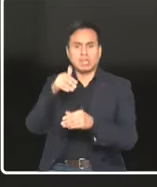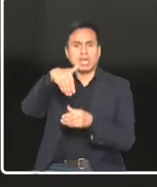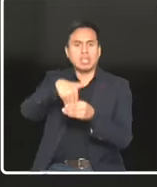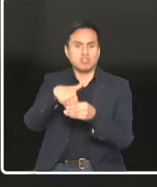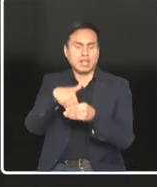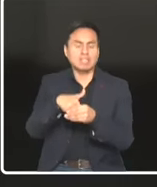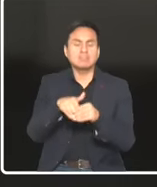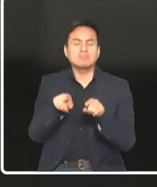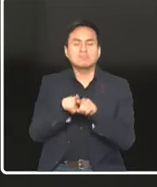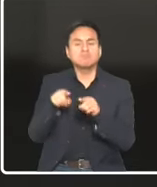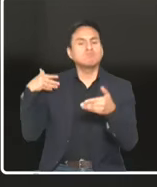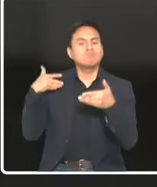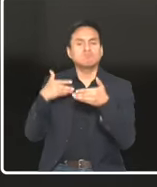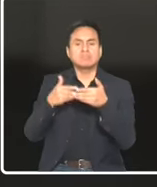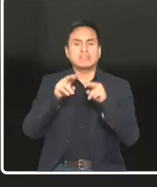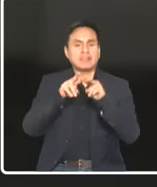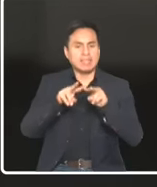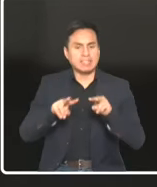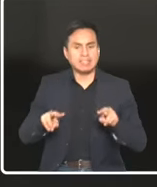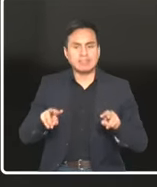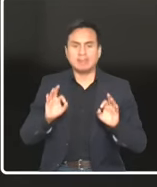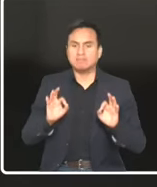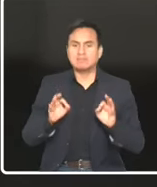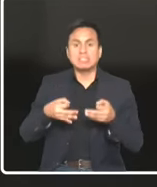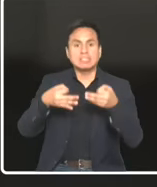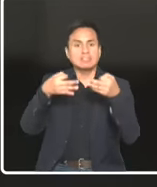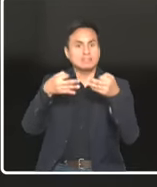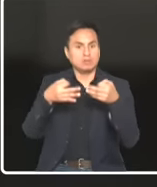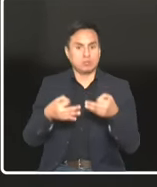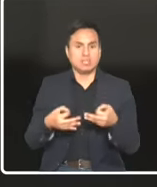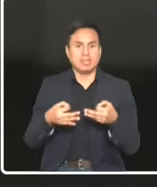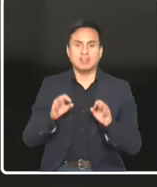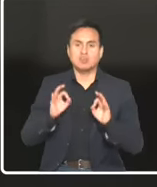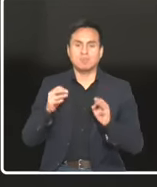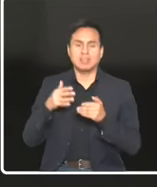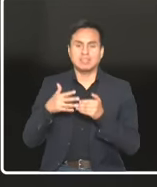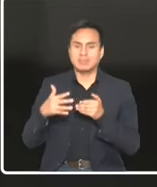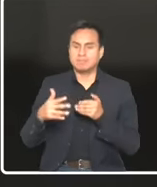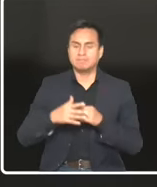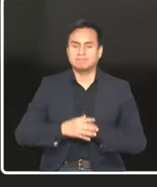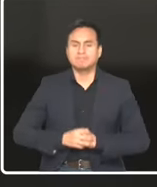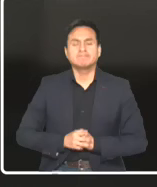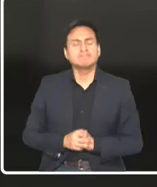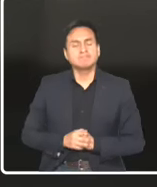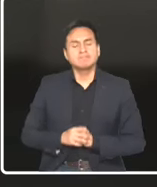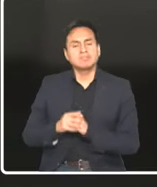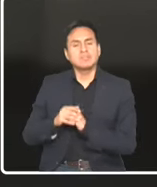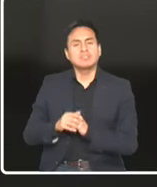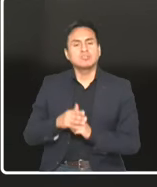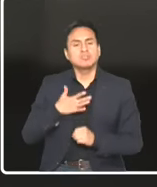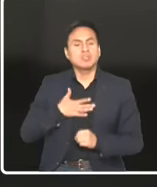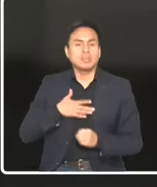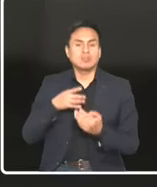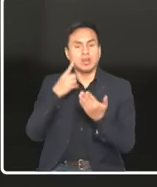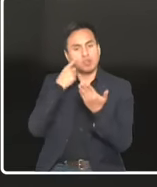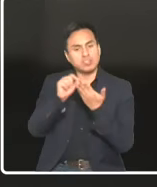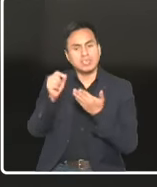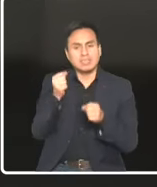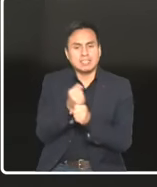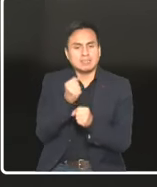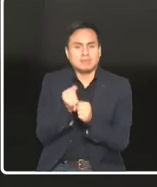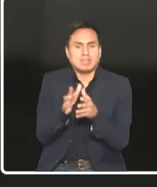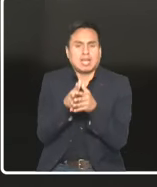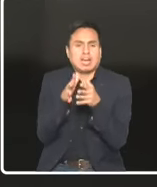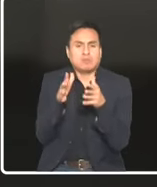desarrollado en completa tranquilidad seguridad normalidad y por ello quiero reconocer La tremenda